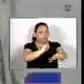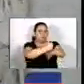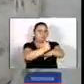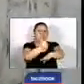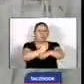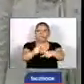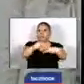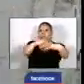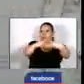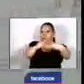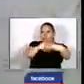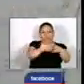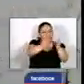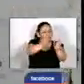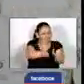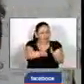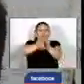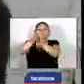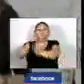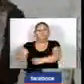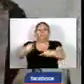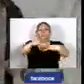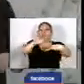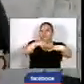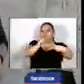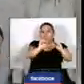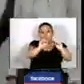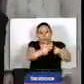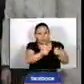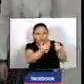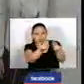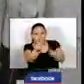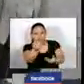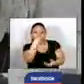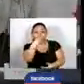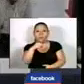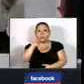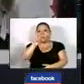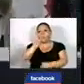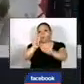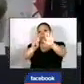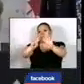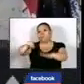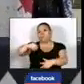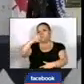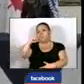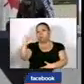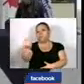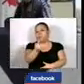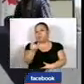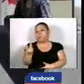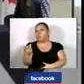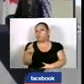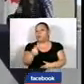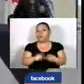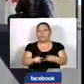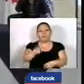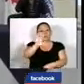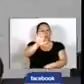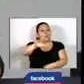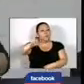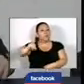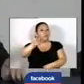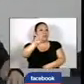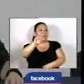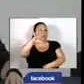medio de dos fases. Se espera que este programa brinde asistencia alimentaria a más de 26 mil personas, un aproximado de 5.250